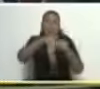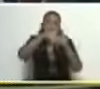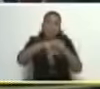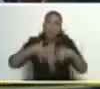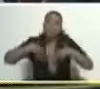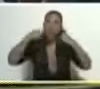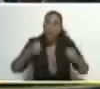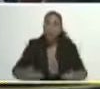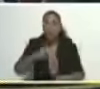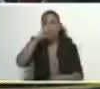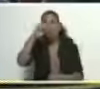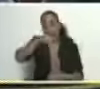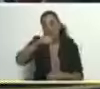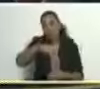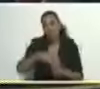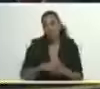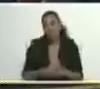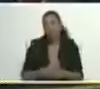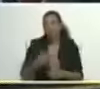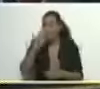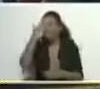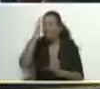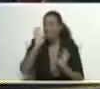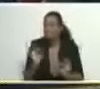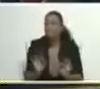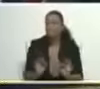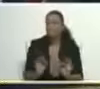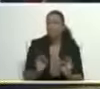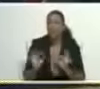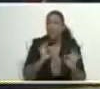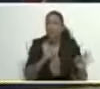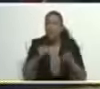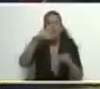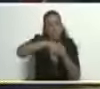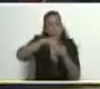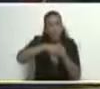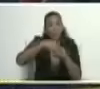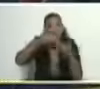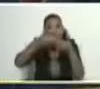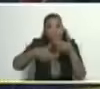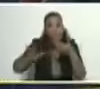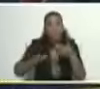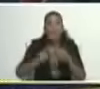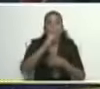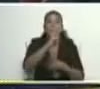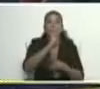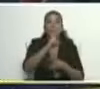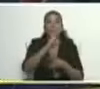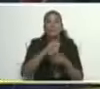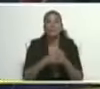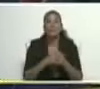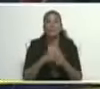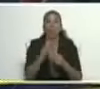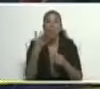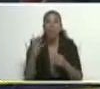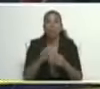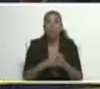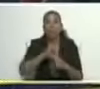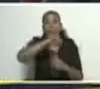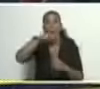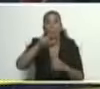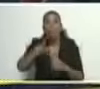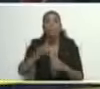seguras. Estoy convencido de que estas elecciones del 24 de julio van a